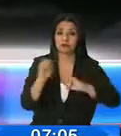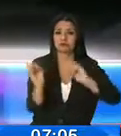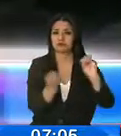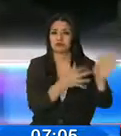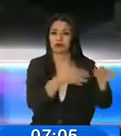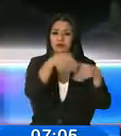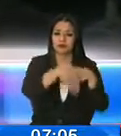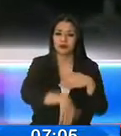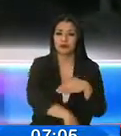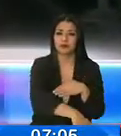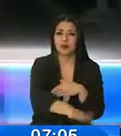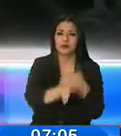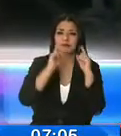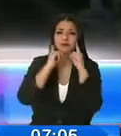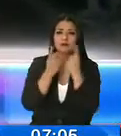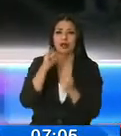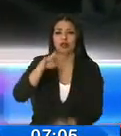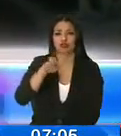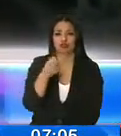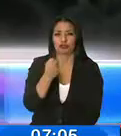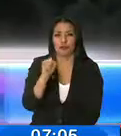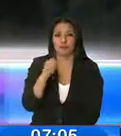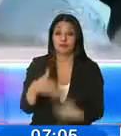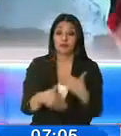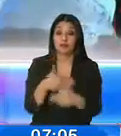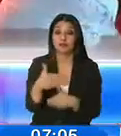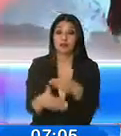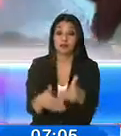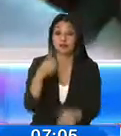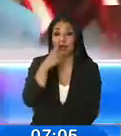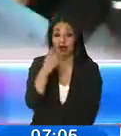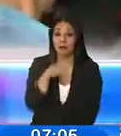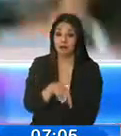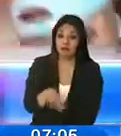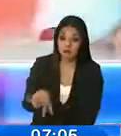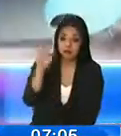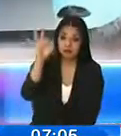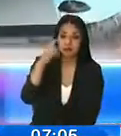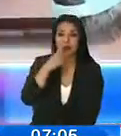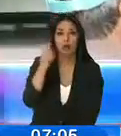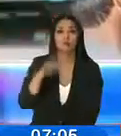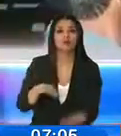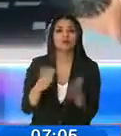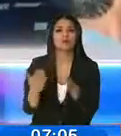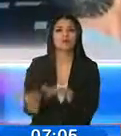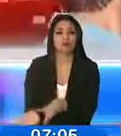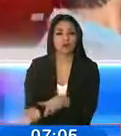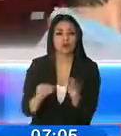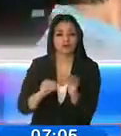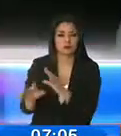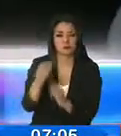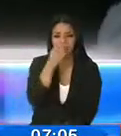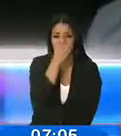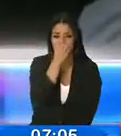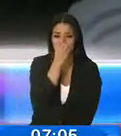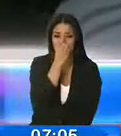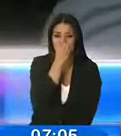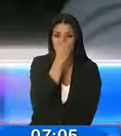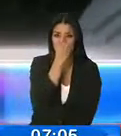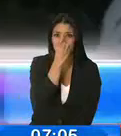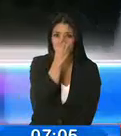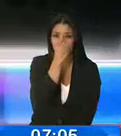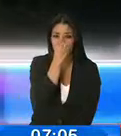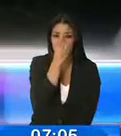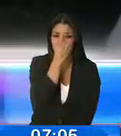quebrada en zancos y tímidas horas después un lugareño se topó con el primer cuerpo estaba entre los matorrales como que le han votado